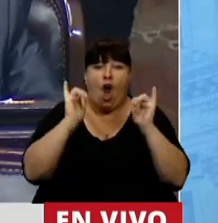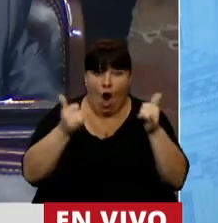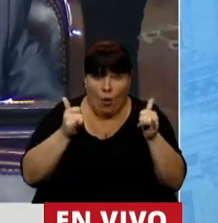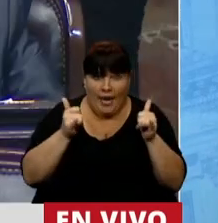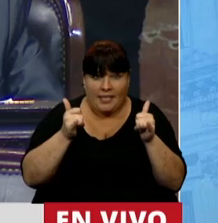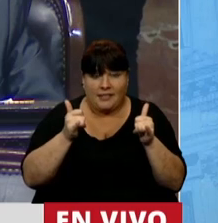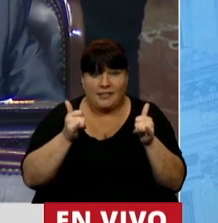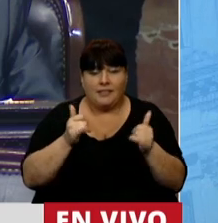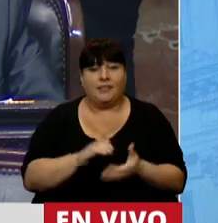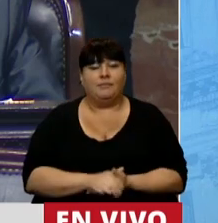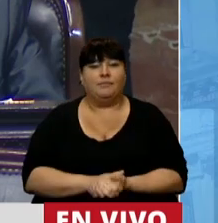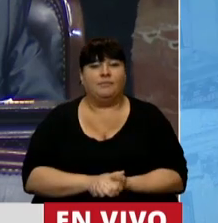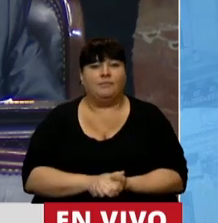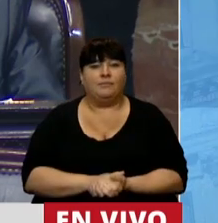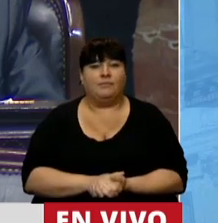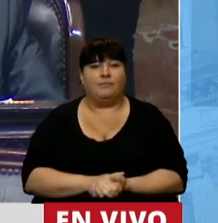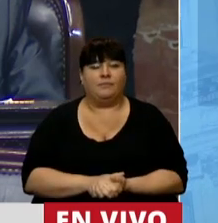jóvenes